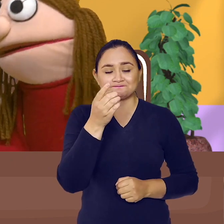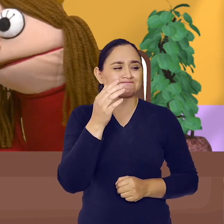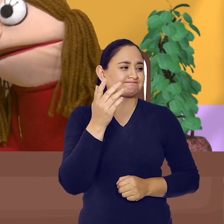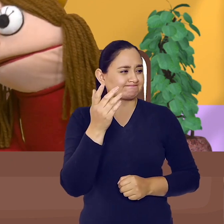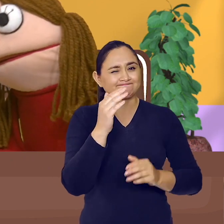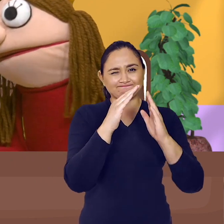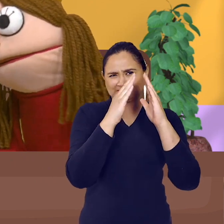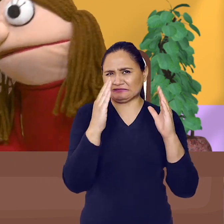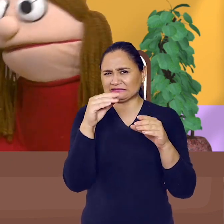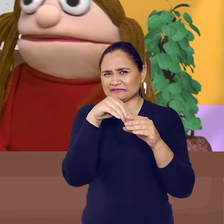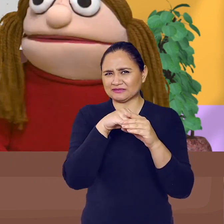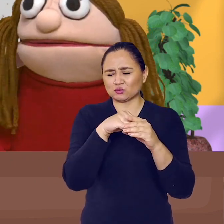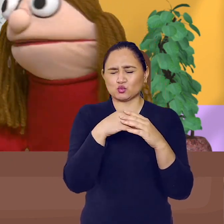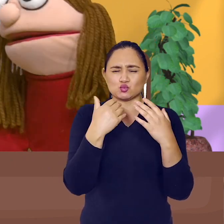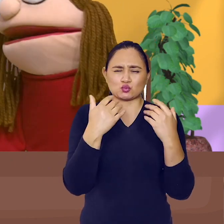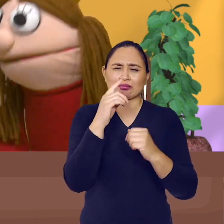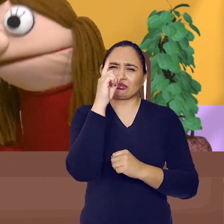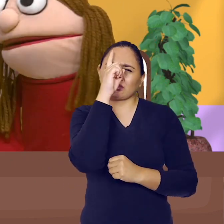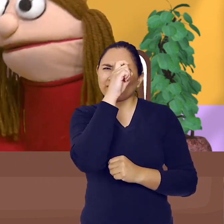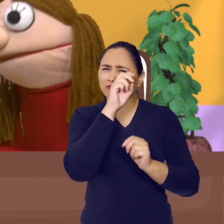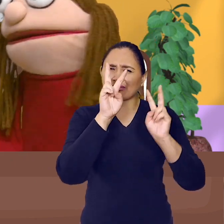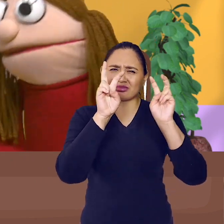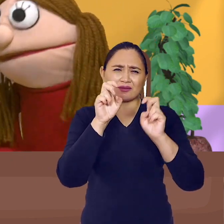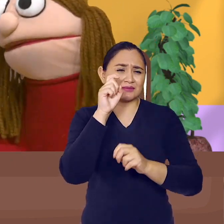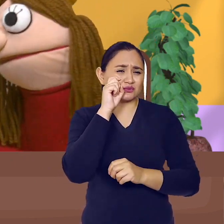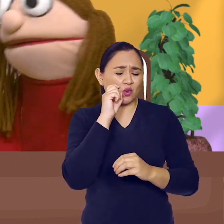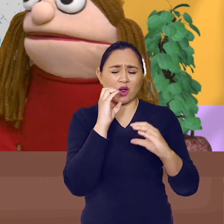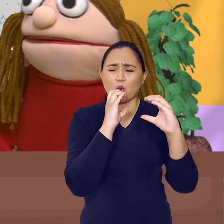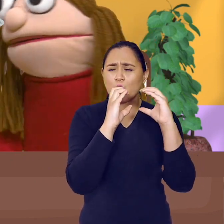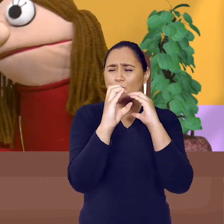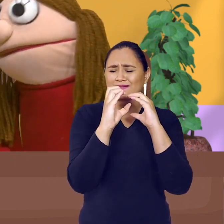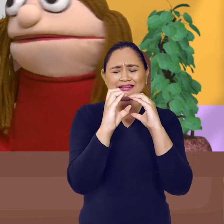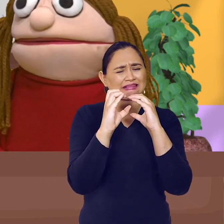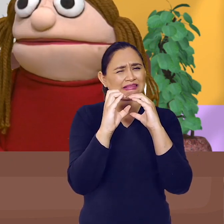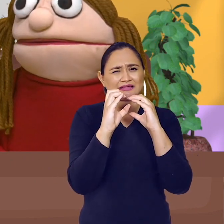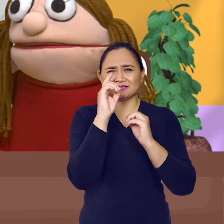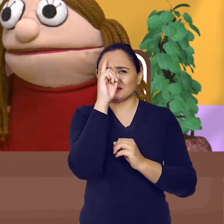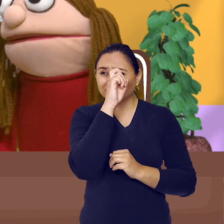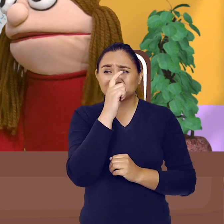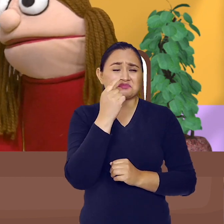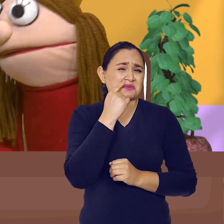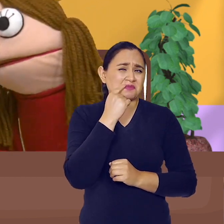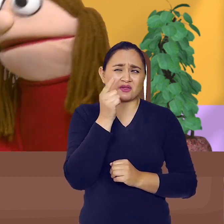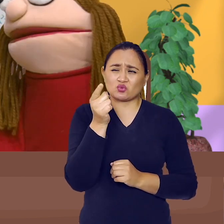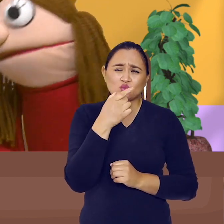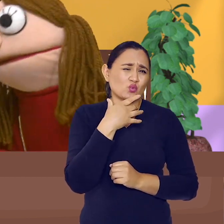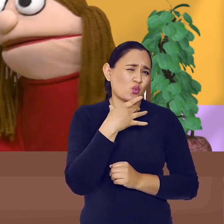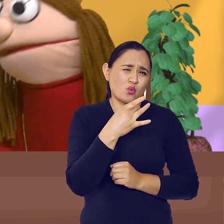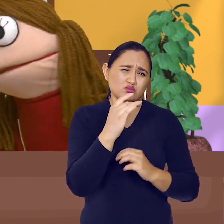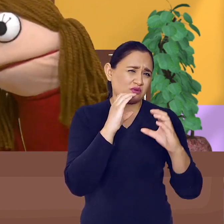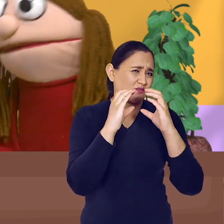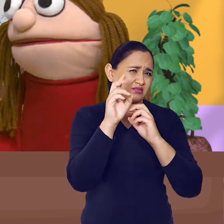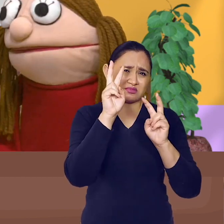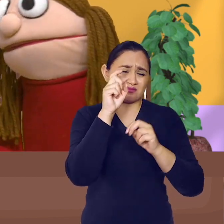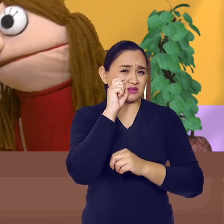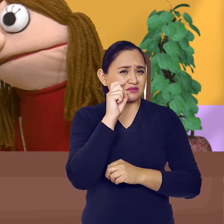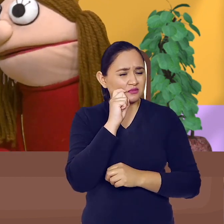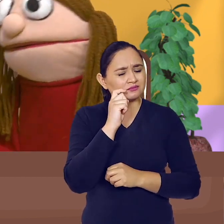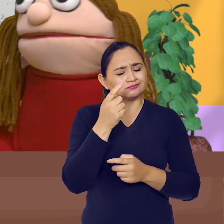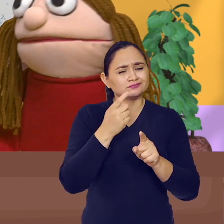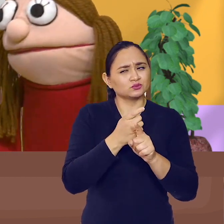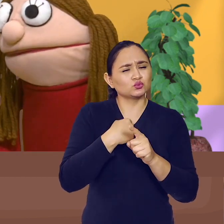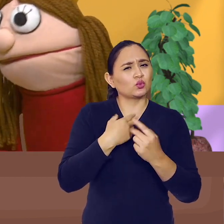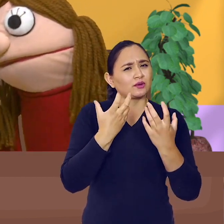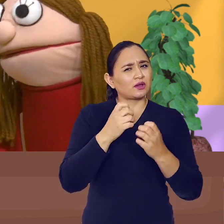es bien difícil hablar sobre estos temas, sobre todo con mi papá. Por eso yo quisiera